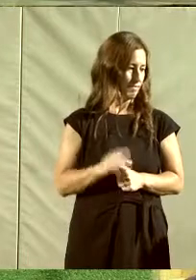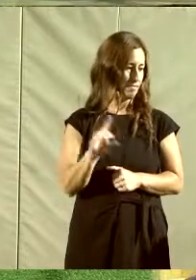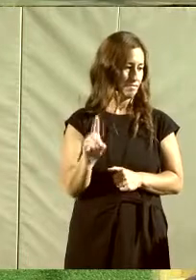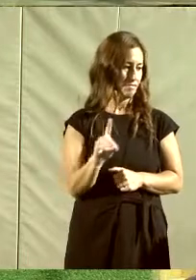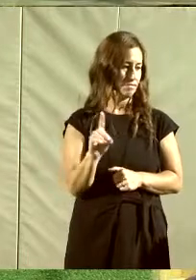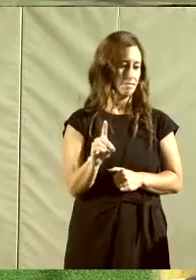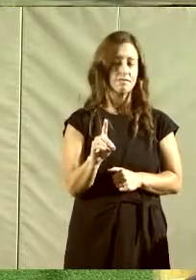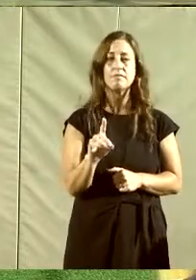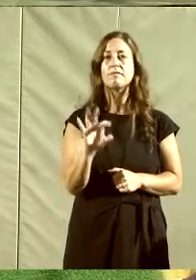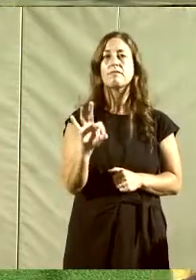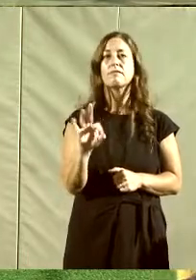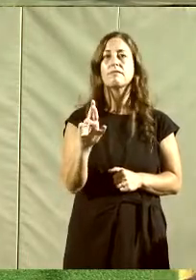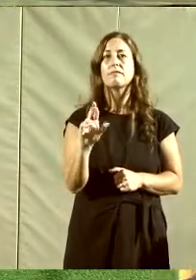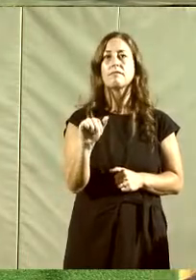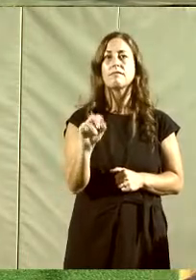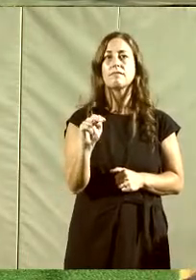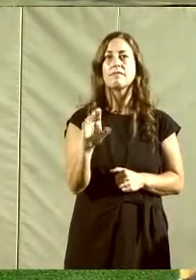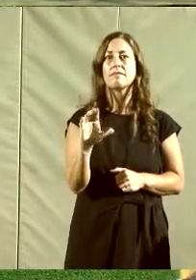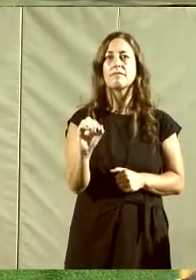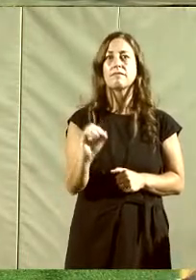Daniela Raquel Franco.